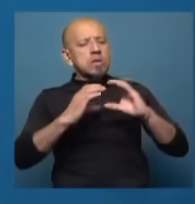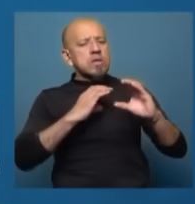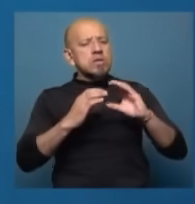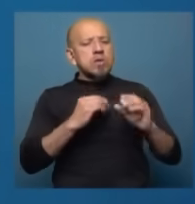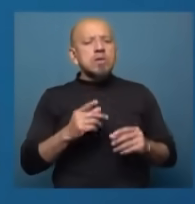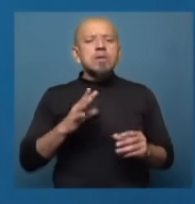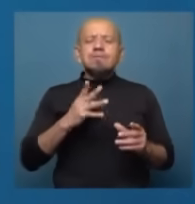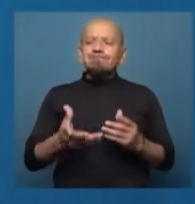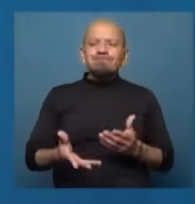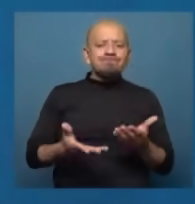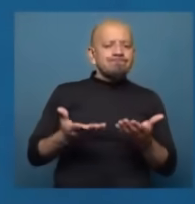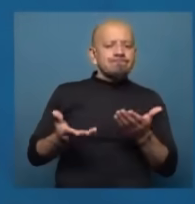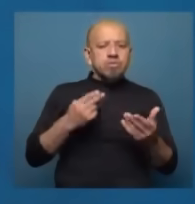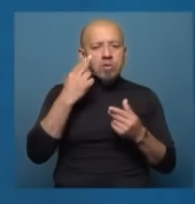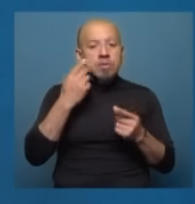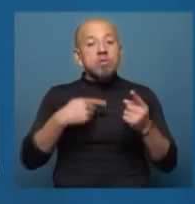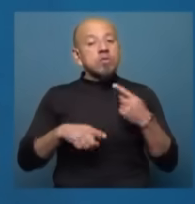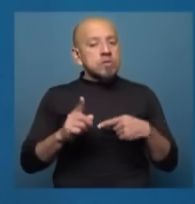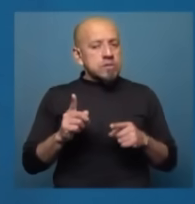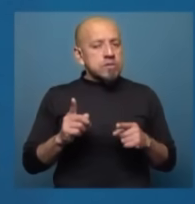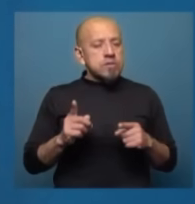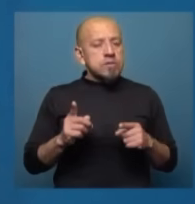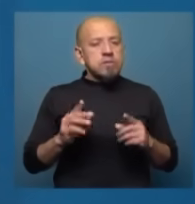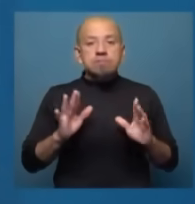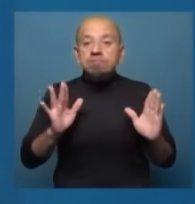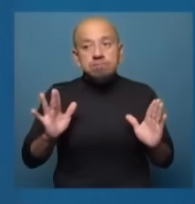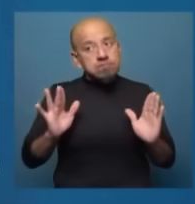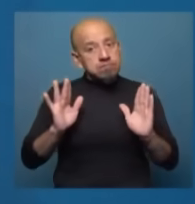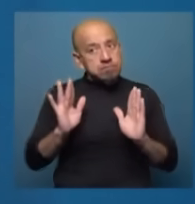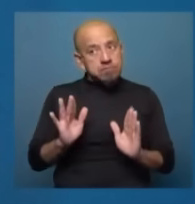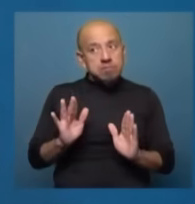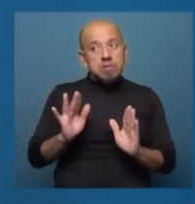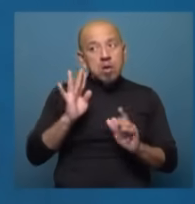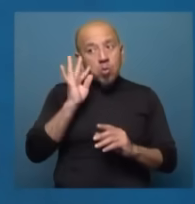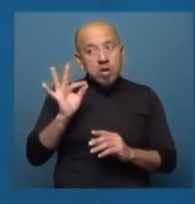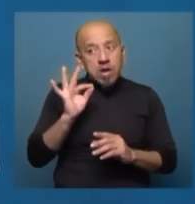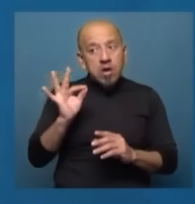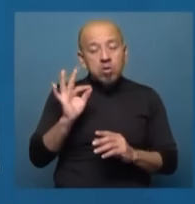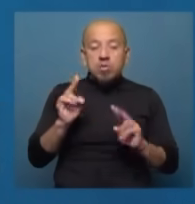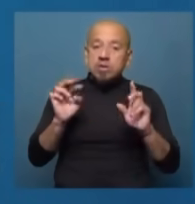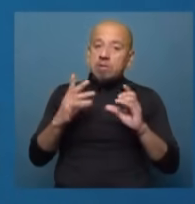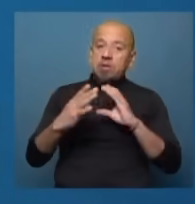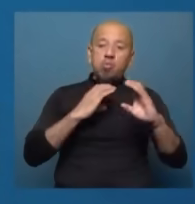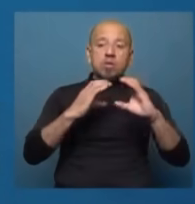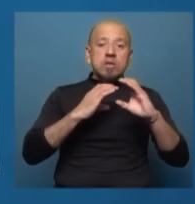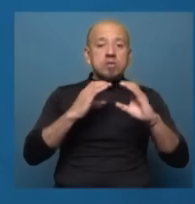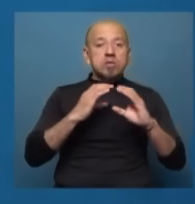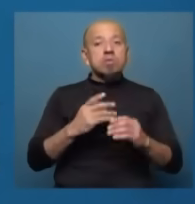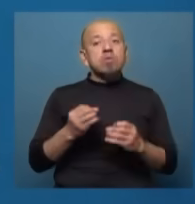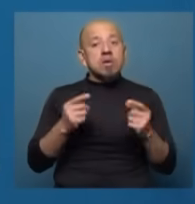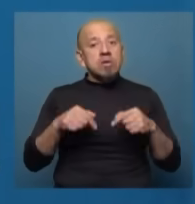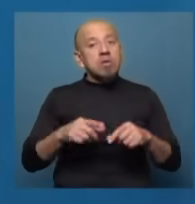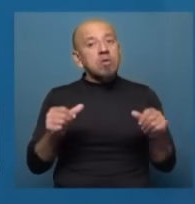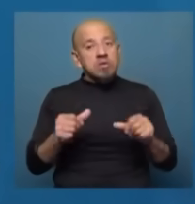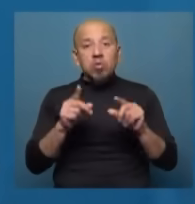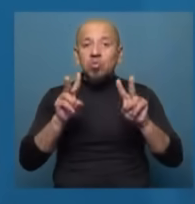genera problemas entonces bueno exhorto a que seamos todos más cuidadosos con la comunicación no porque estamos trabajando una